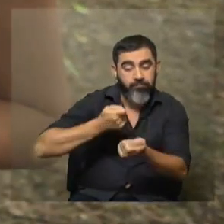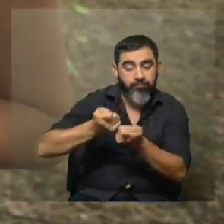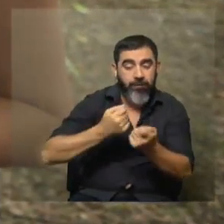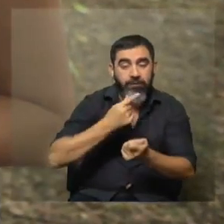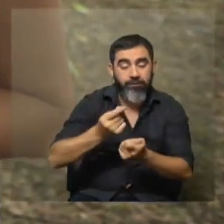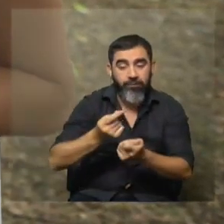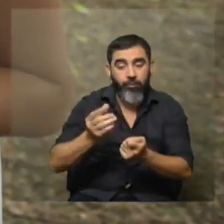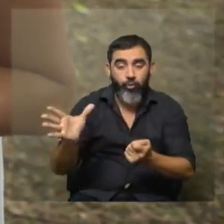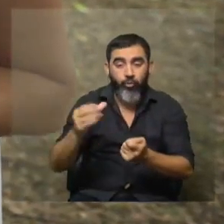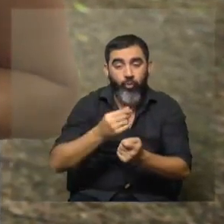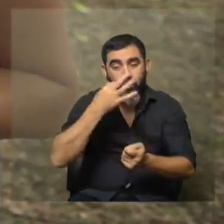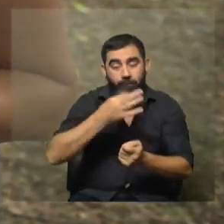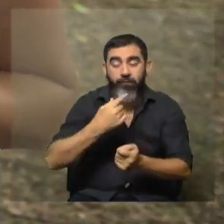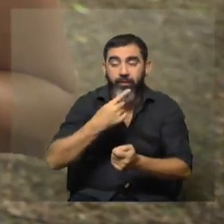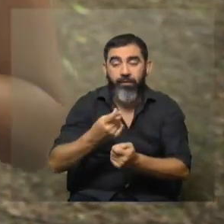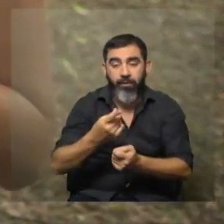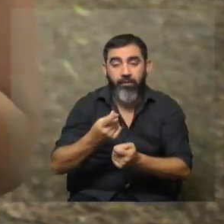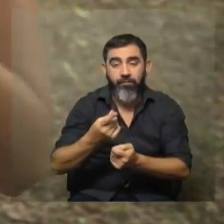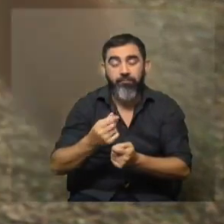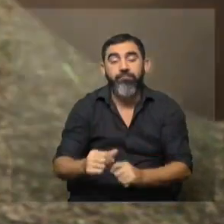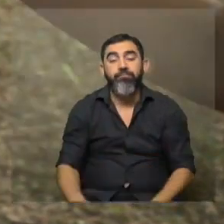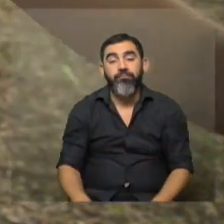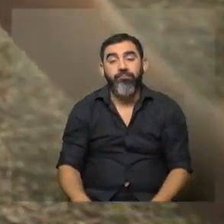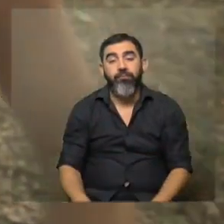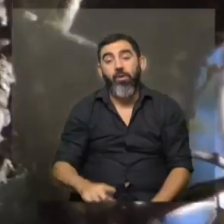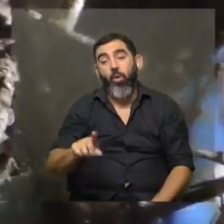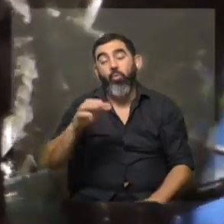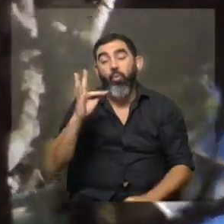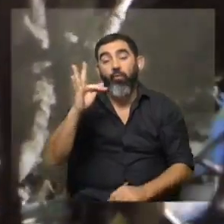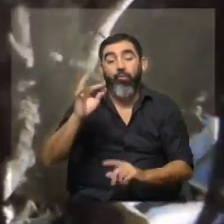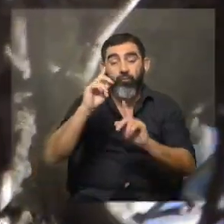para sumar va a ayudar a qué hacer con este ratón y otros a futuro.